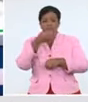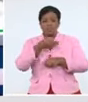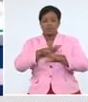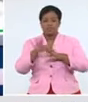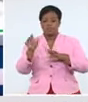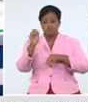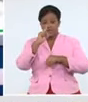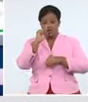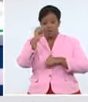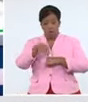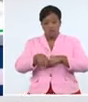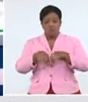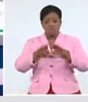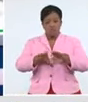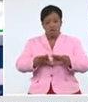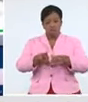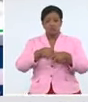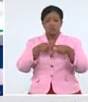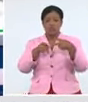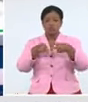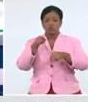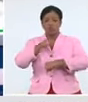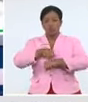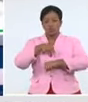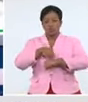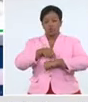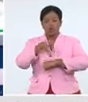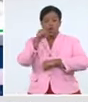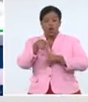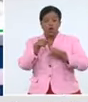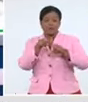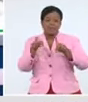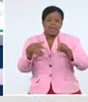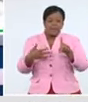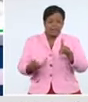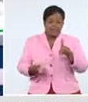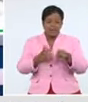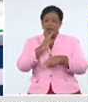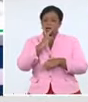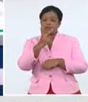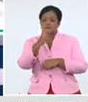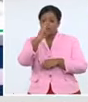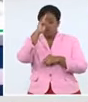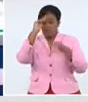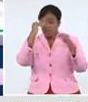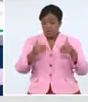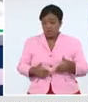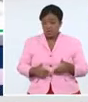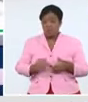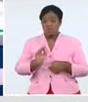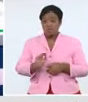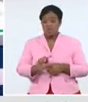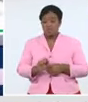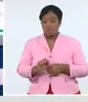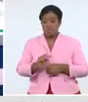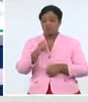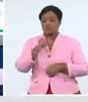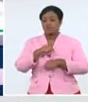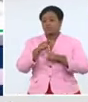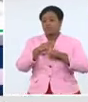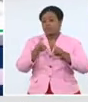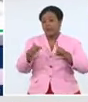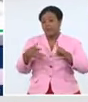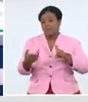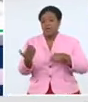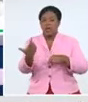de inmediato entonces al segundo momento. Hoy hablamos de atención primaria de salud, de la campaña masiva de vacunación anti-COVID-19,